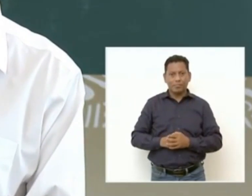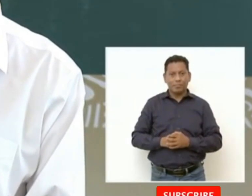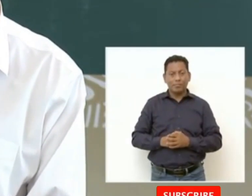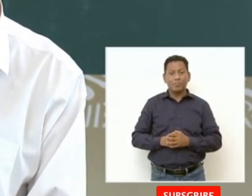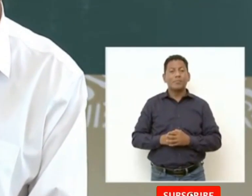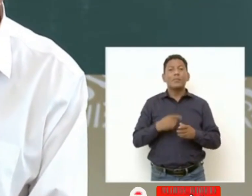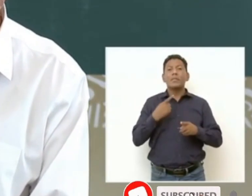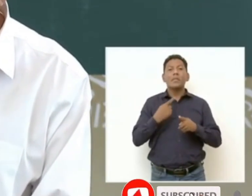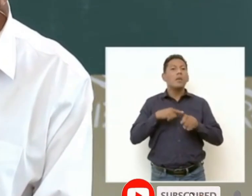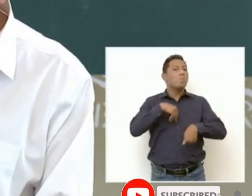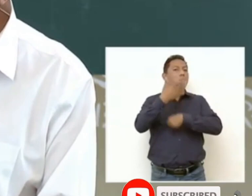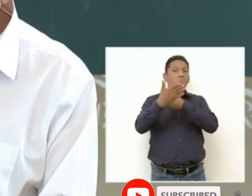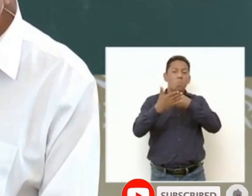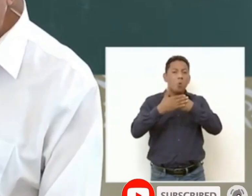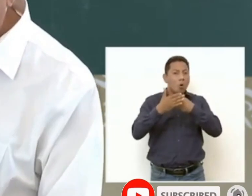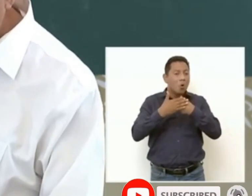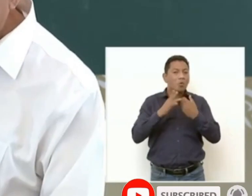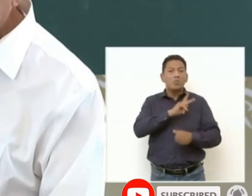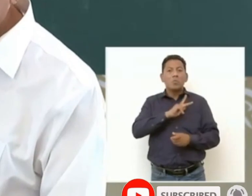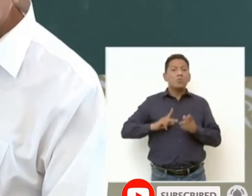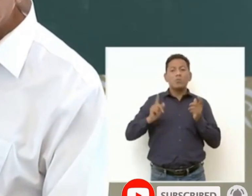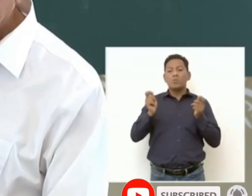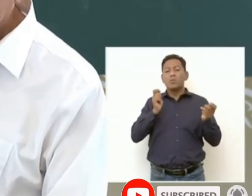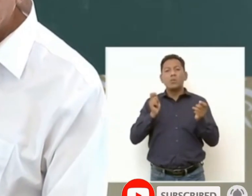Esté quien esté en el gobierno, el que venga,